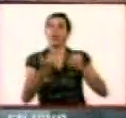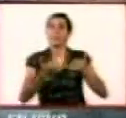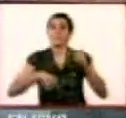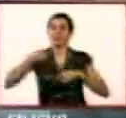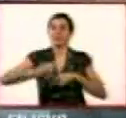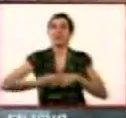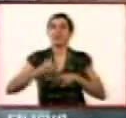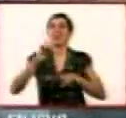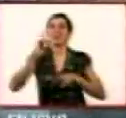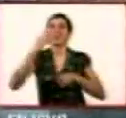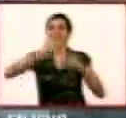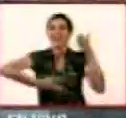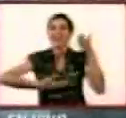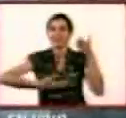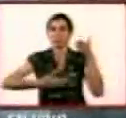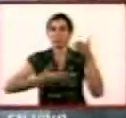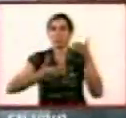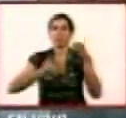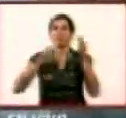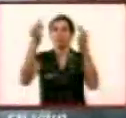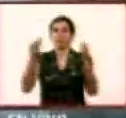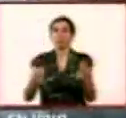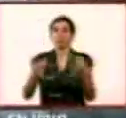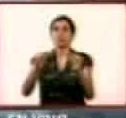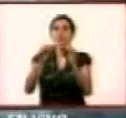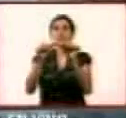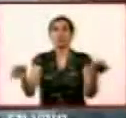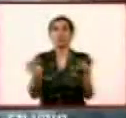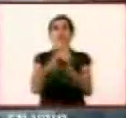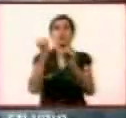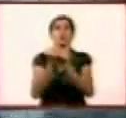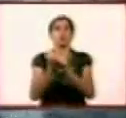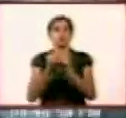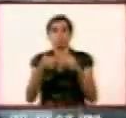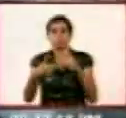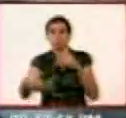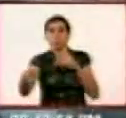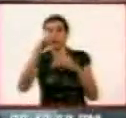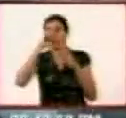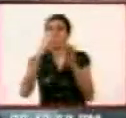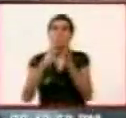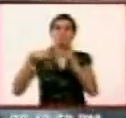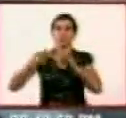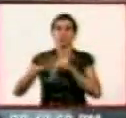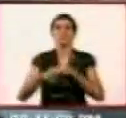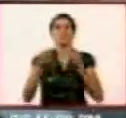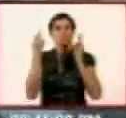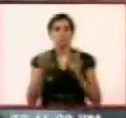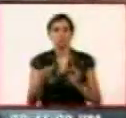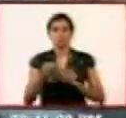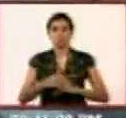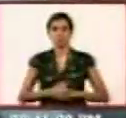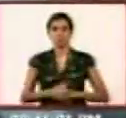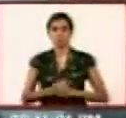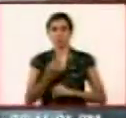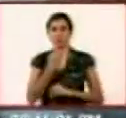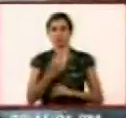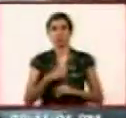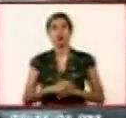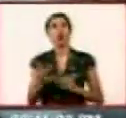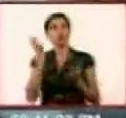decreto para garantizar la estabilidad laboral en todo el año 2014 lo voy a ratificar